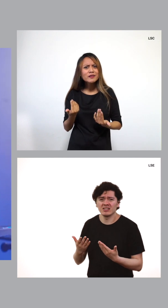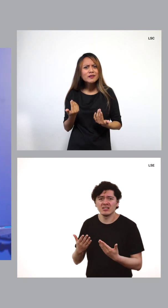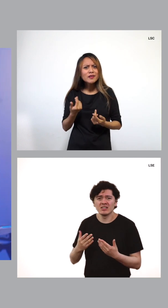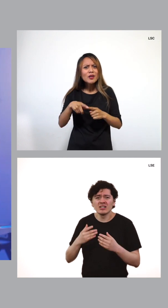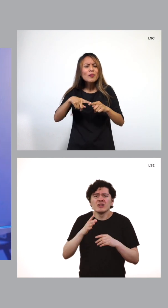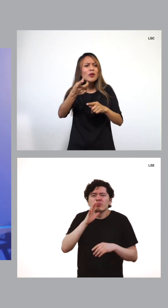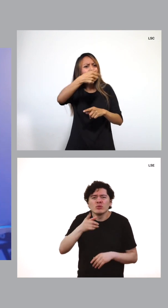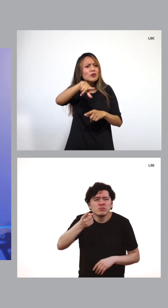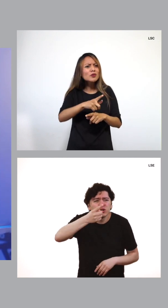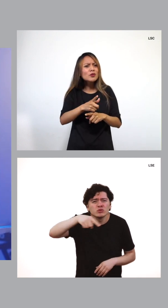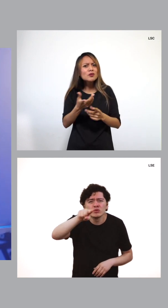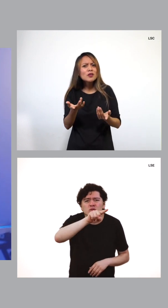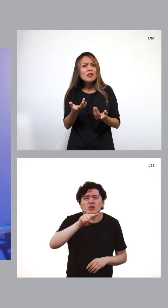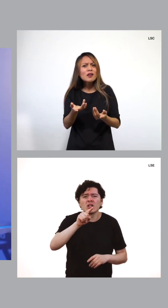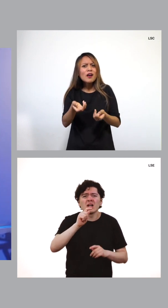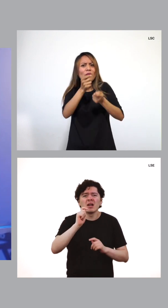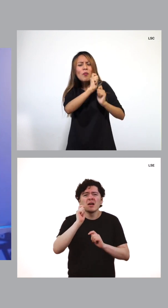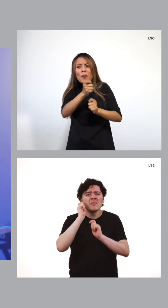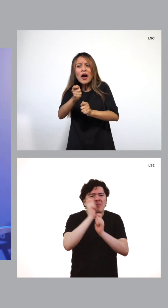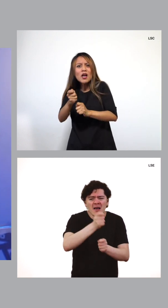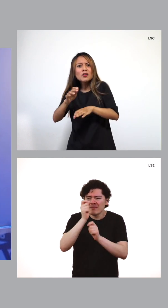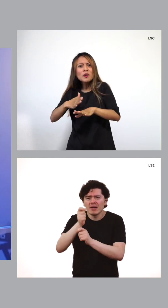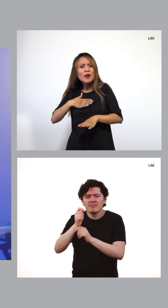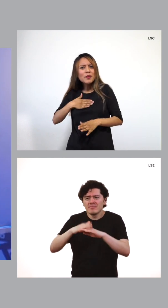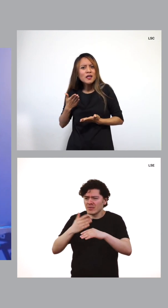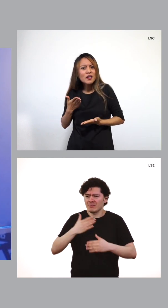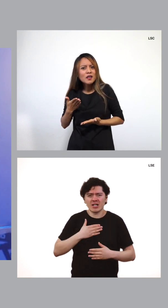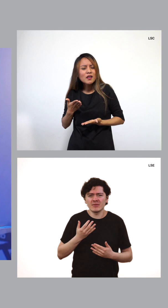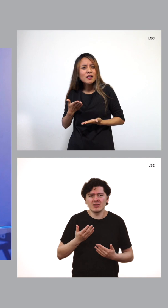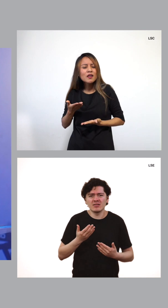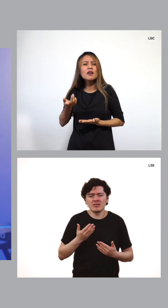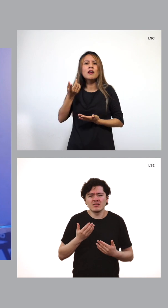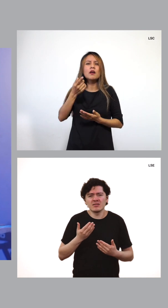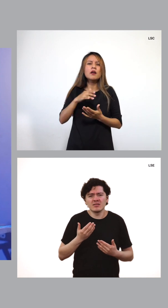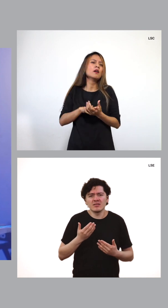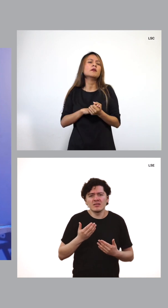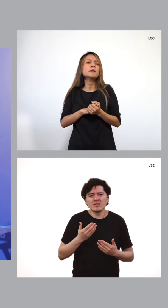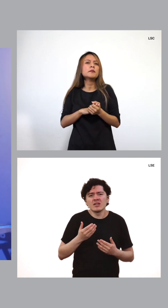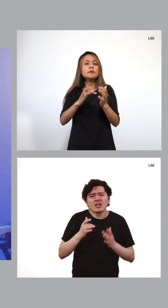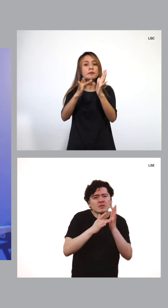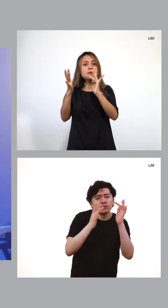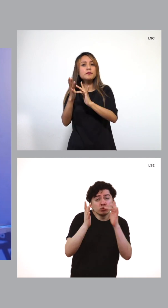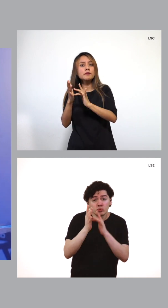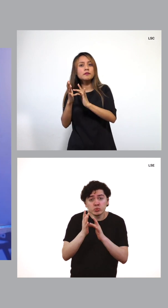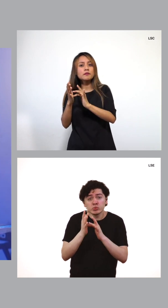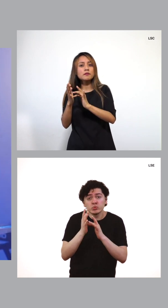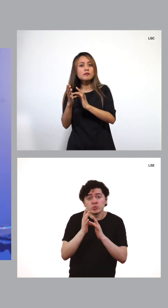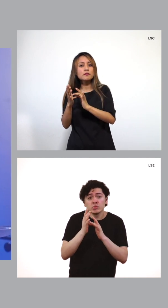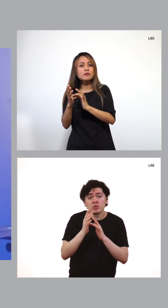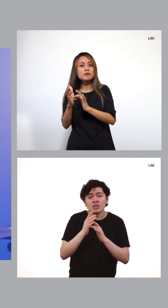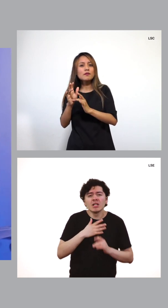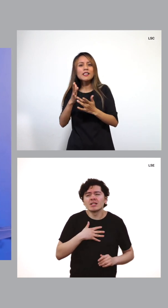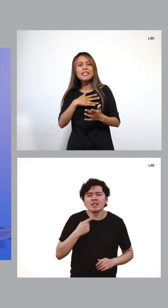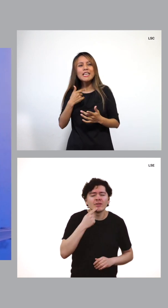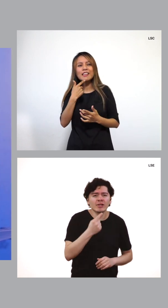ahí? ¿Qué hacéis con estos palos? ¿Creéis? Yo creo que me estaba por dentro. ¿Creéis que vuestros palitos pueden contra el que creó